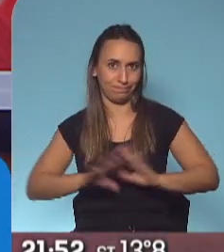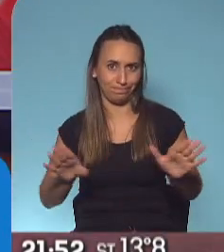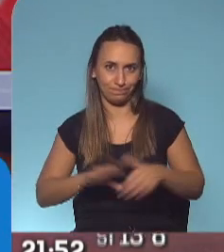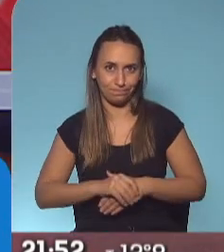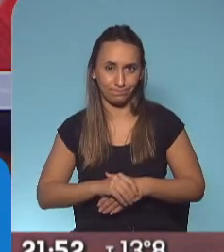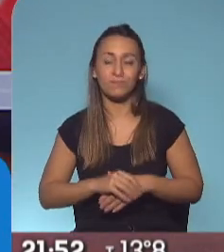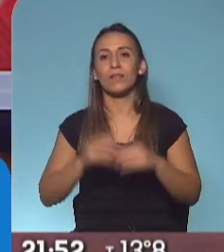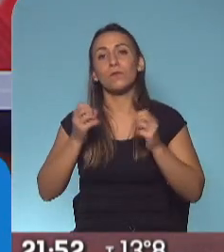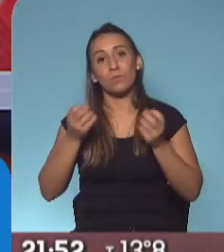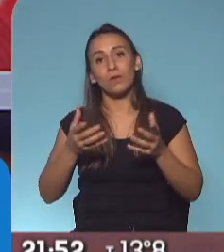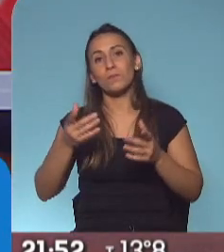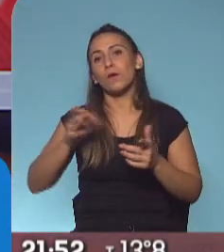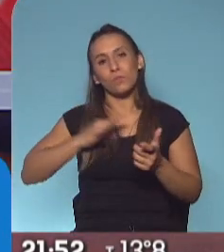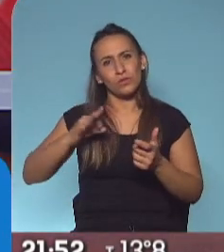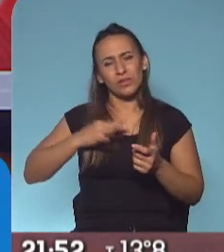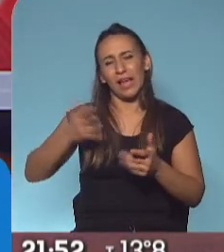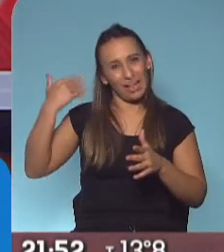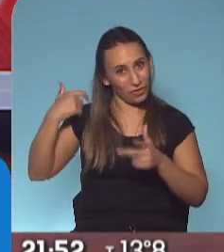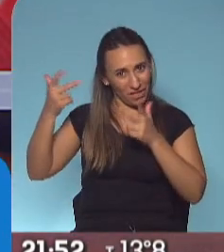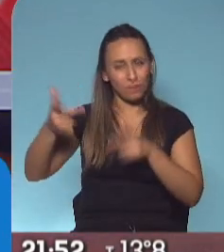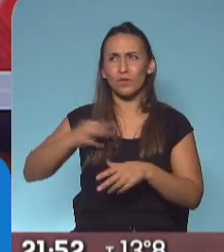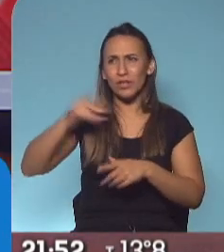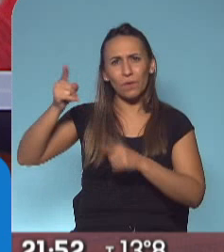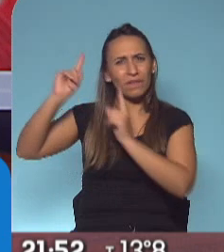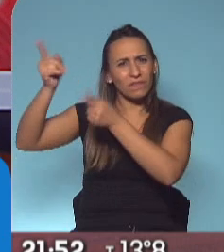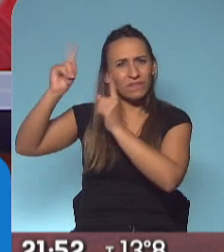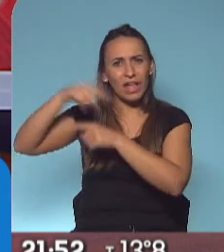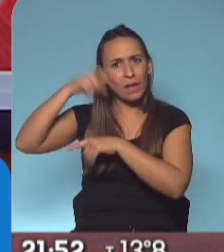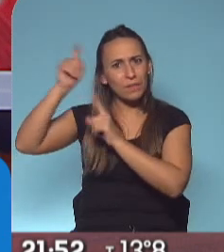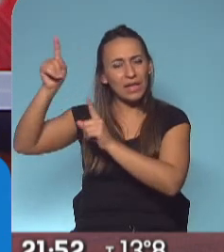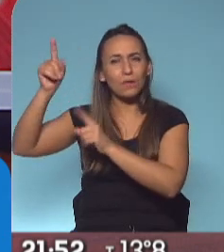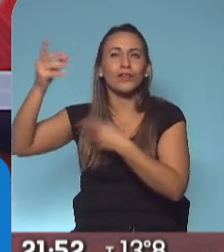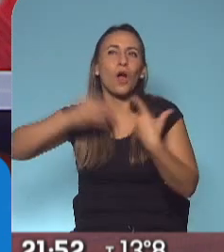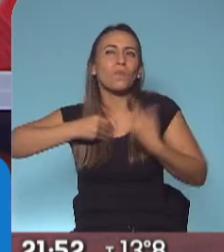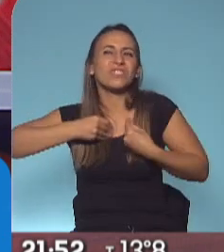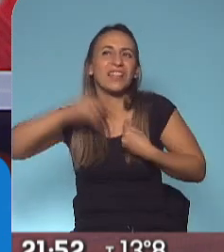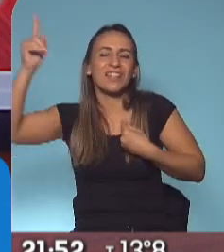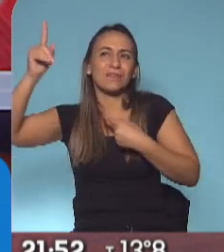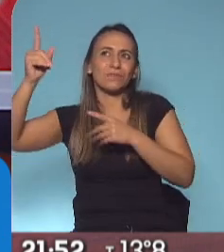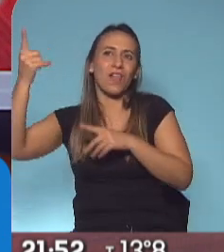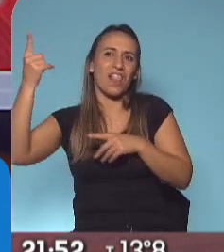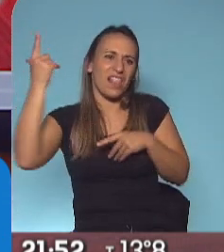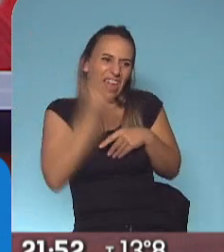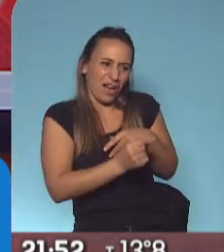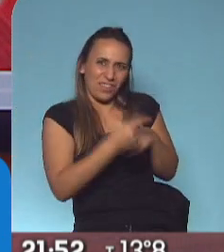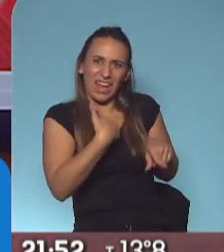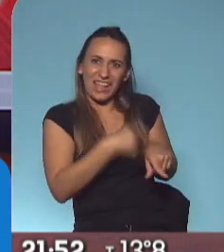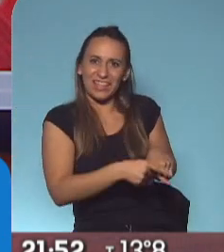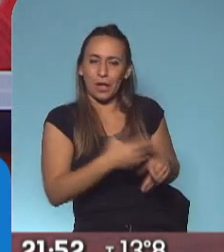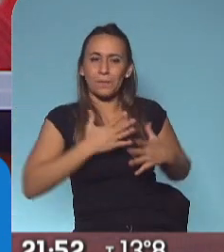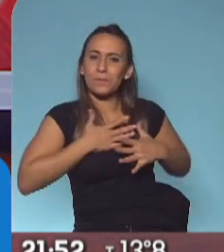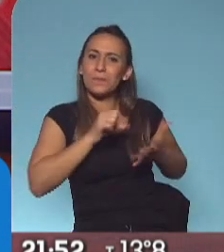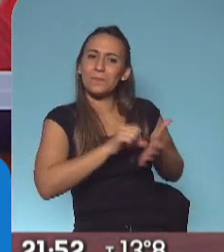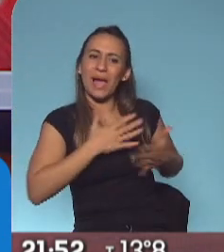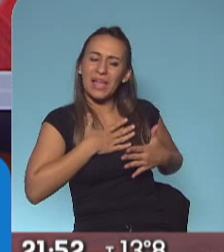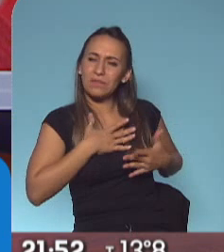Horacio, como le decía, hace muchos años que usted está en España, ¿cómo lo vive como argentino, no estar lejos de su país en esta circunstancia inédita para el mundo,